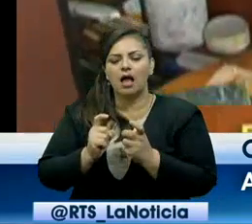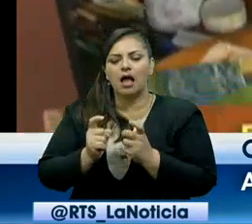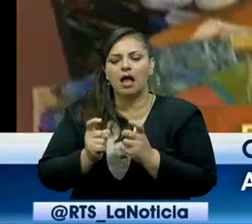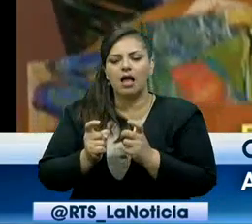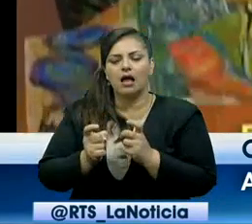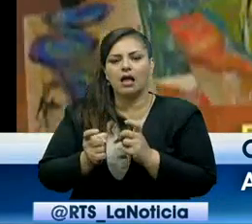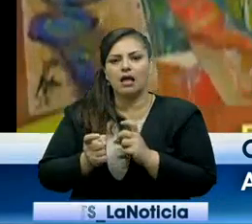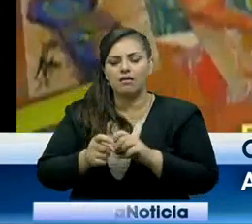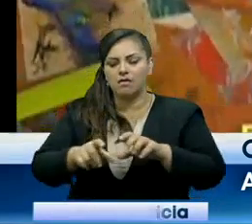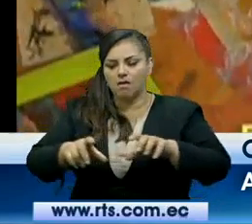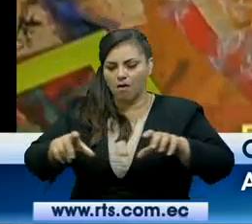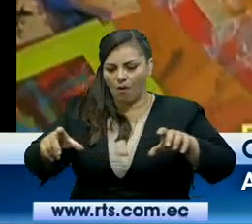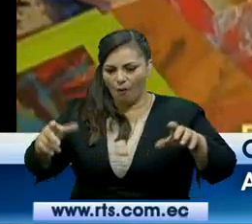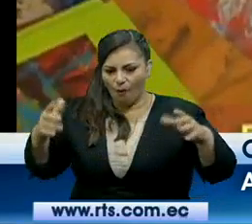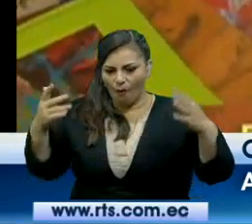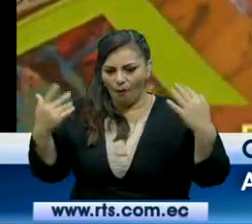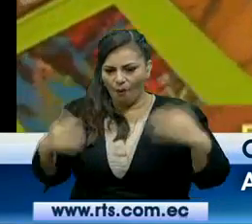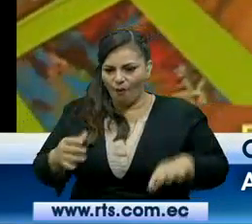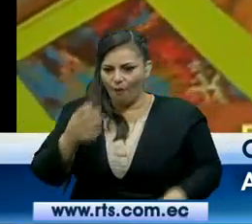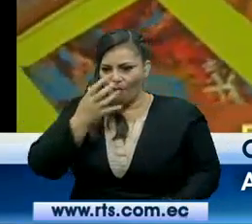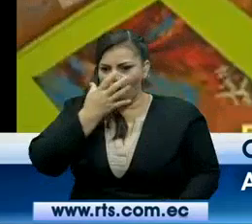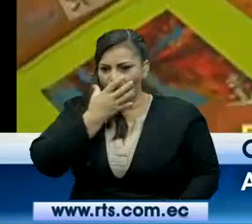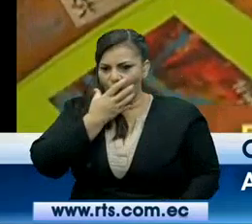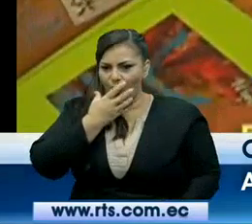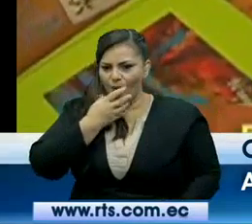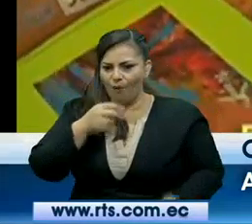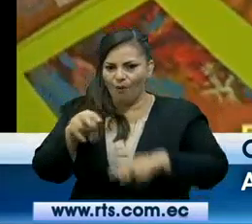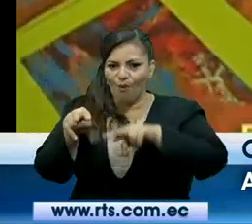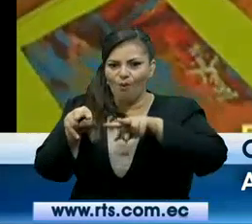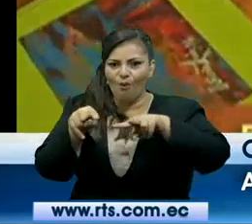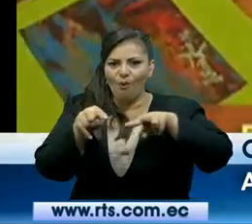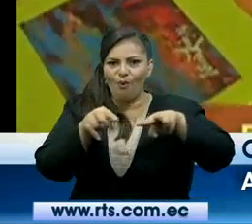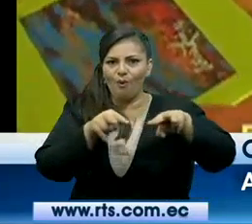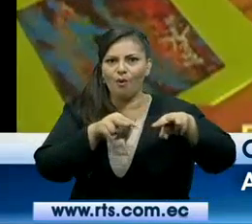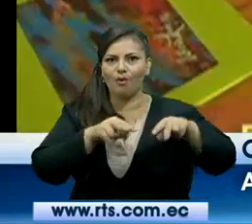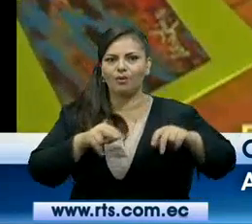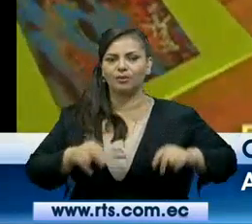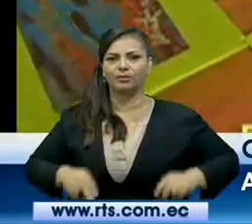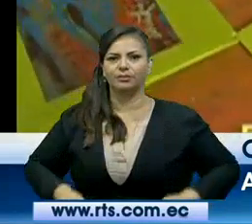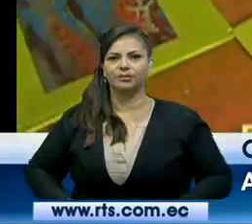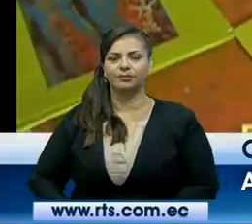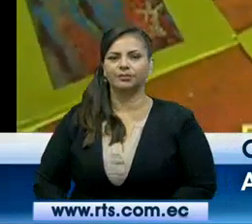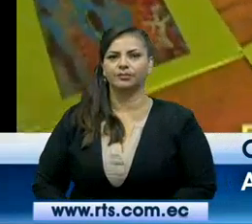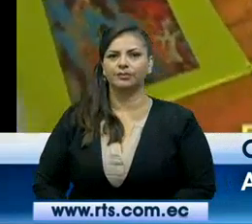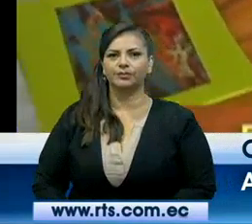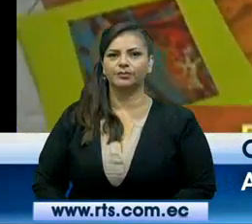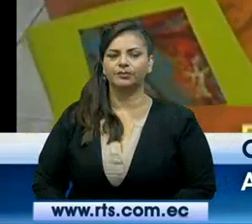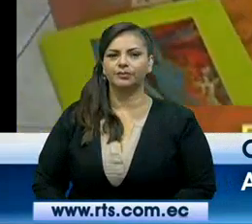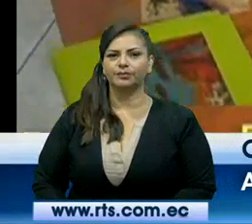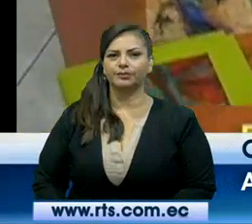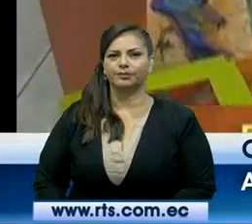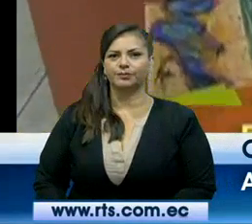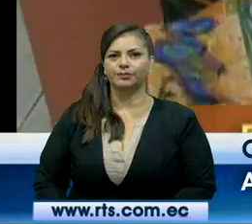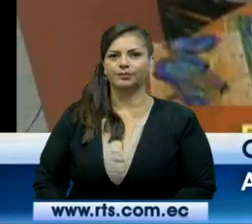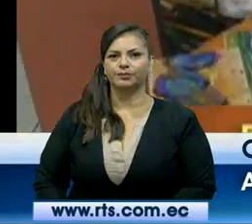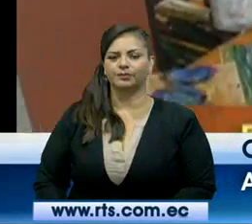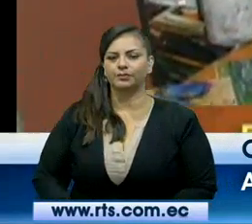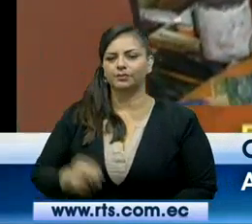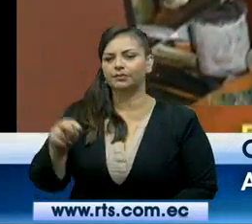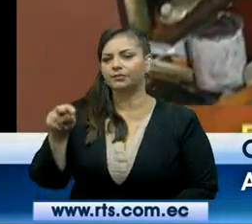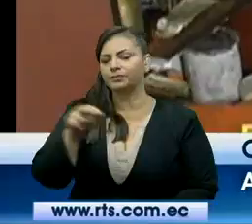como yo miro es esa riqueza vegetal no entonces y hay animales